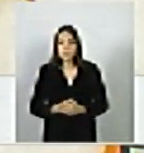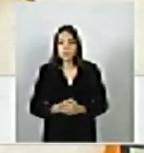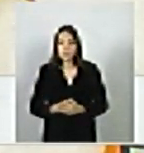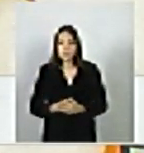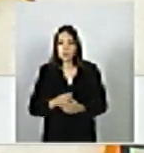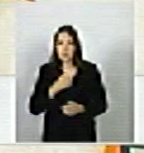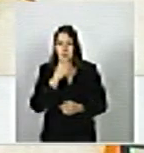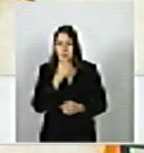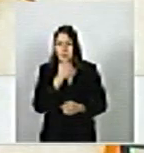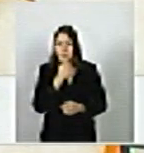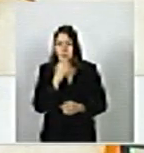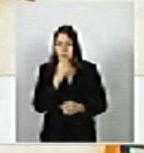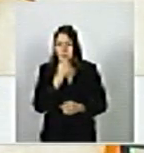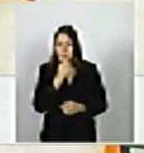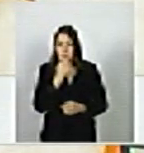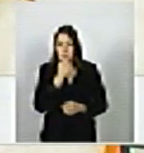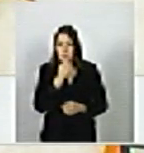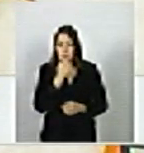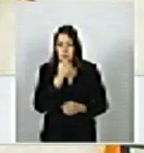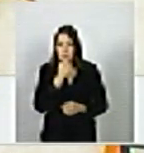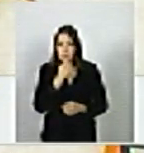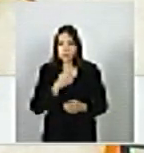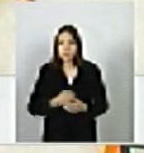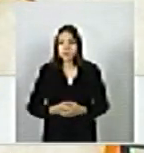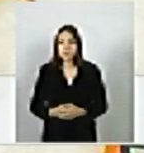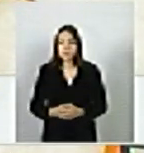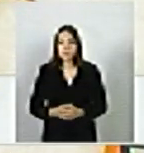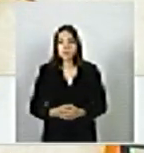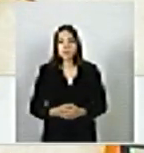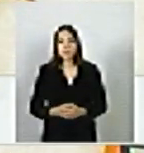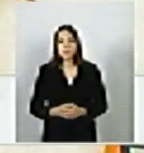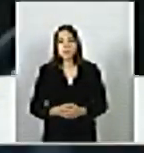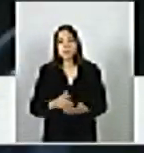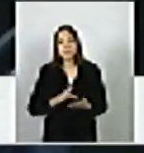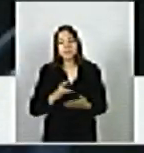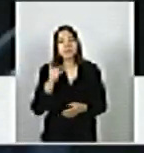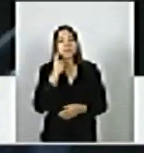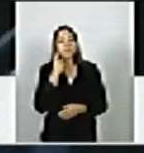Gracias, diputada. Tiene ahora...